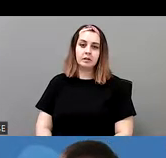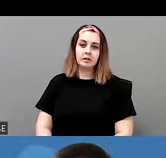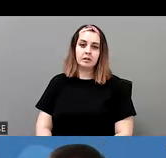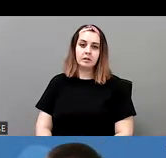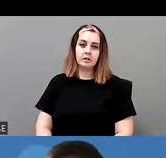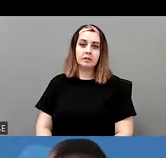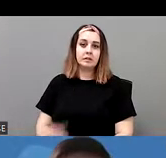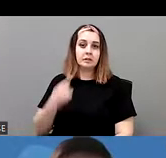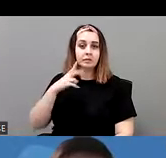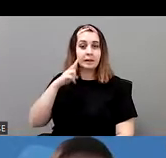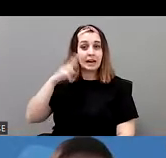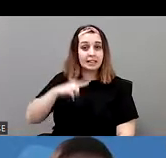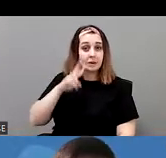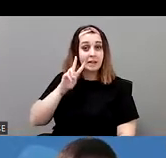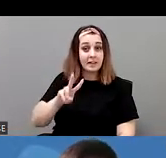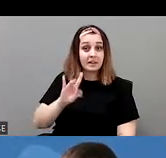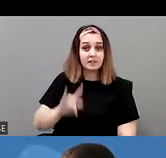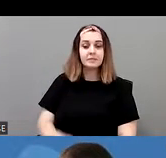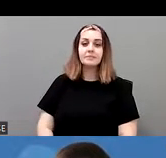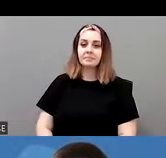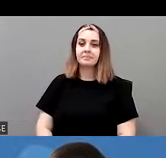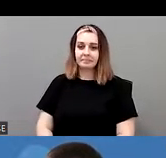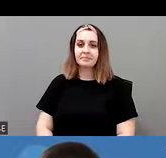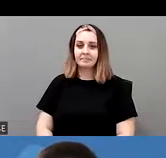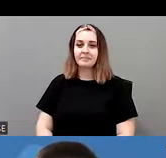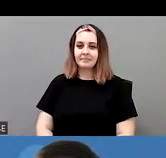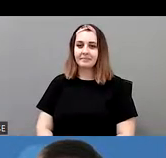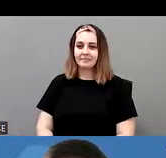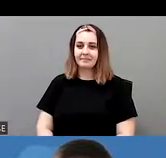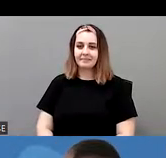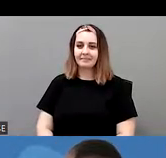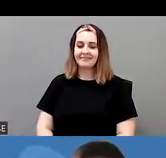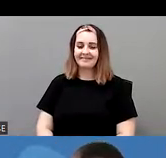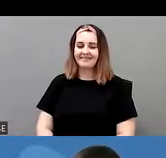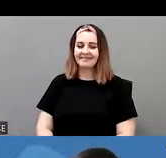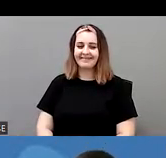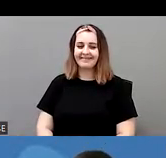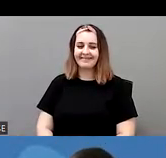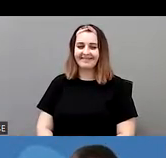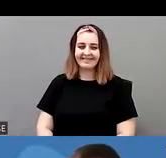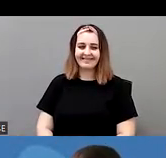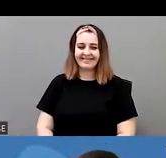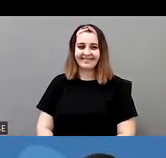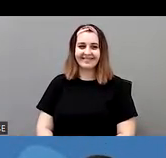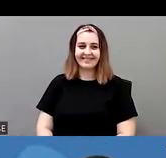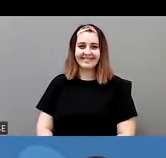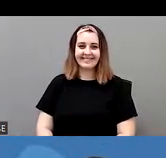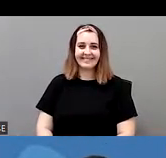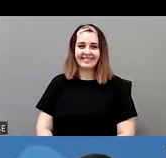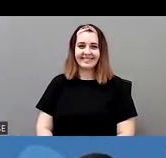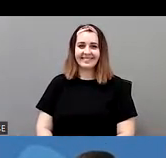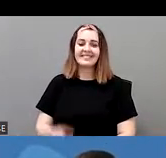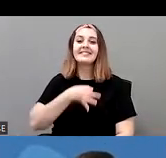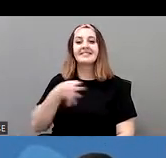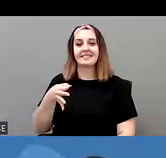Vale, sí, ¿me podéis confirmar que lo veis, por favor? Sí, vale, fenomenal.